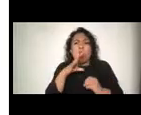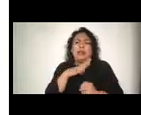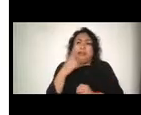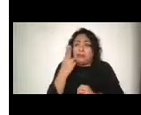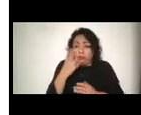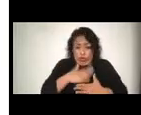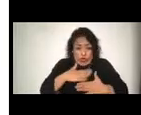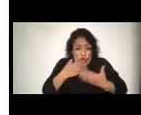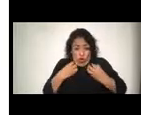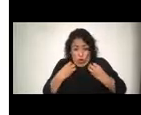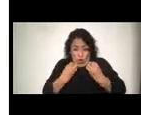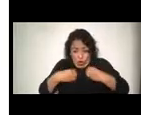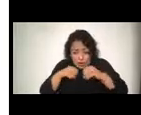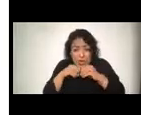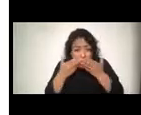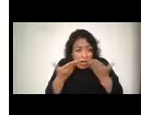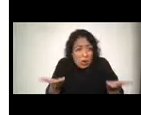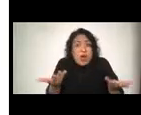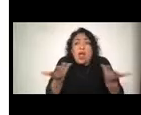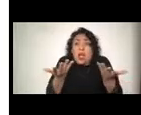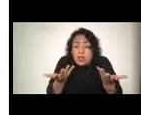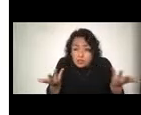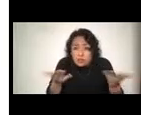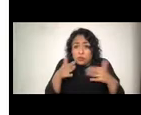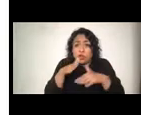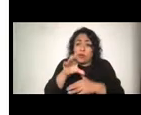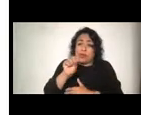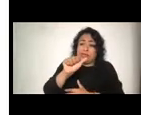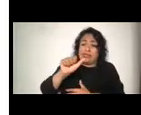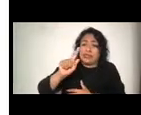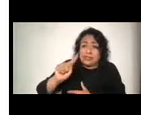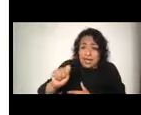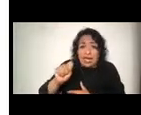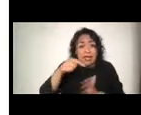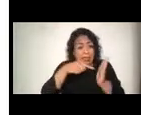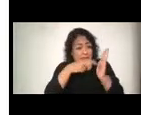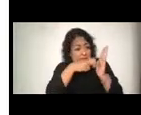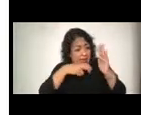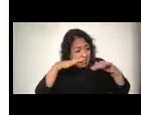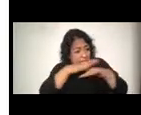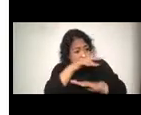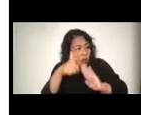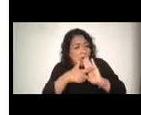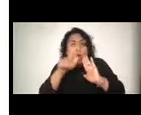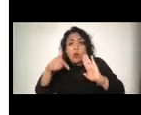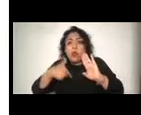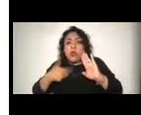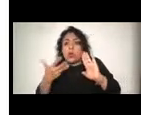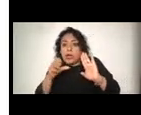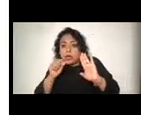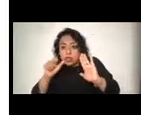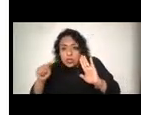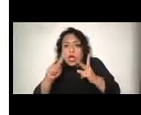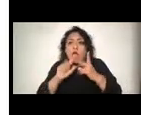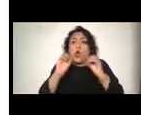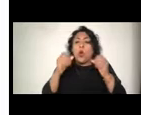las organizaciones ahora respecto del SAT a partir de esta reforma, si tiene algo que ver también con los